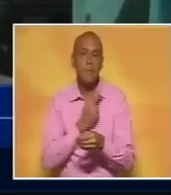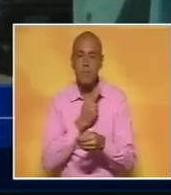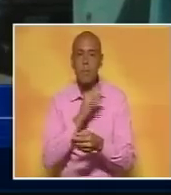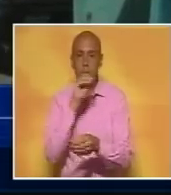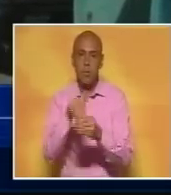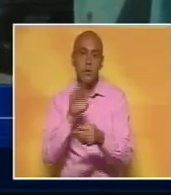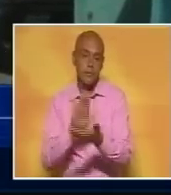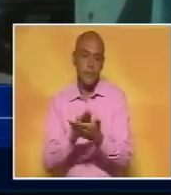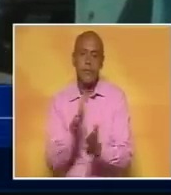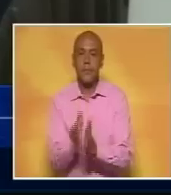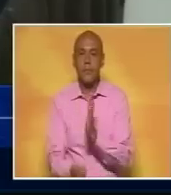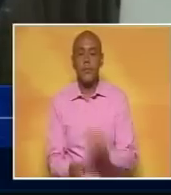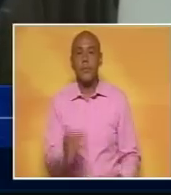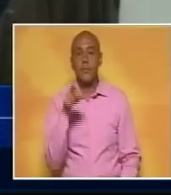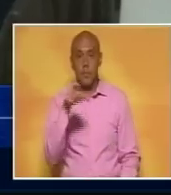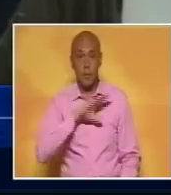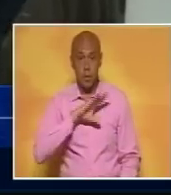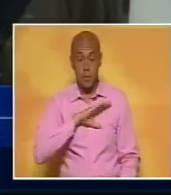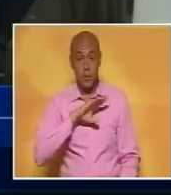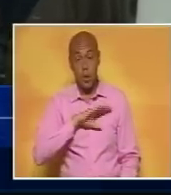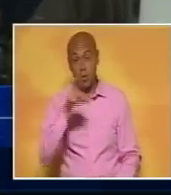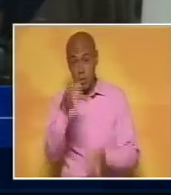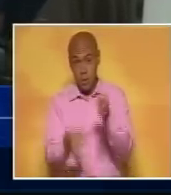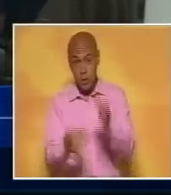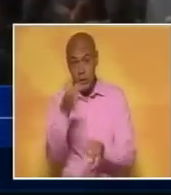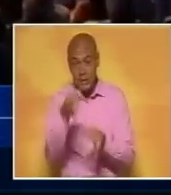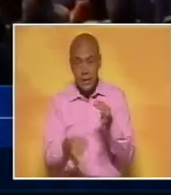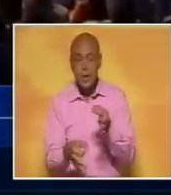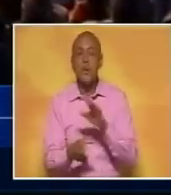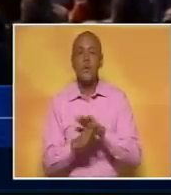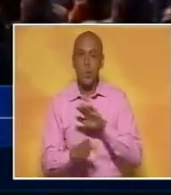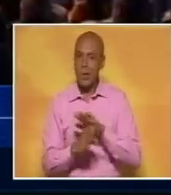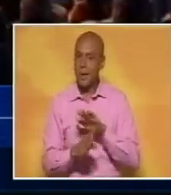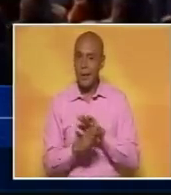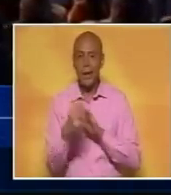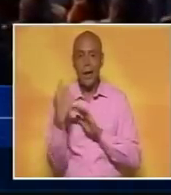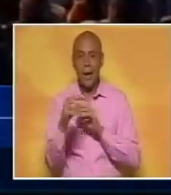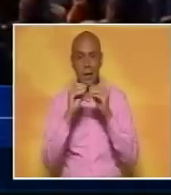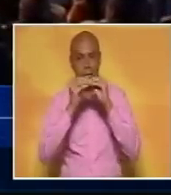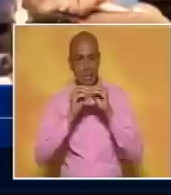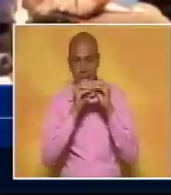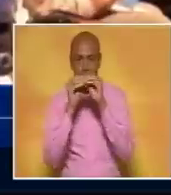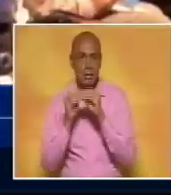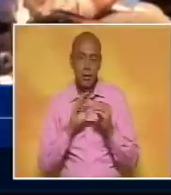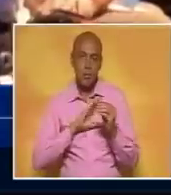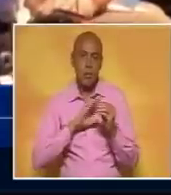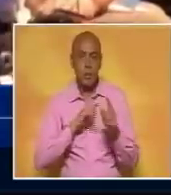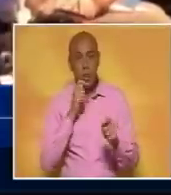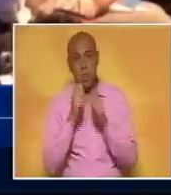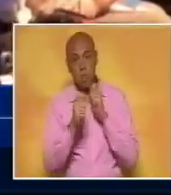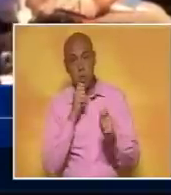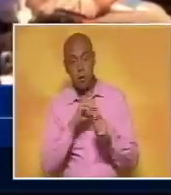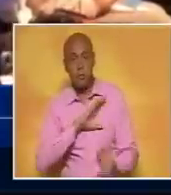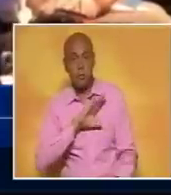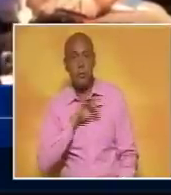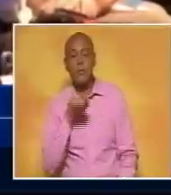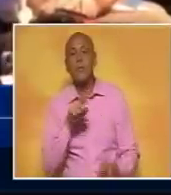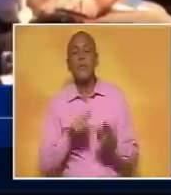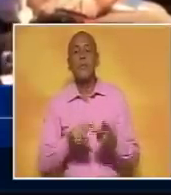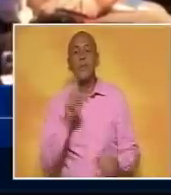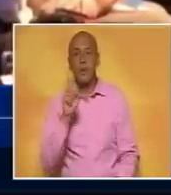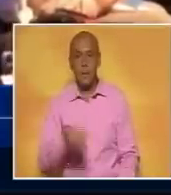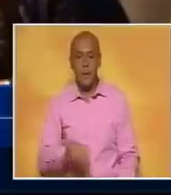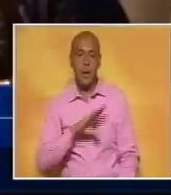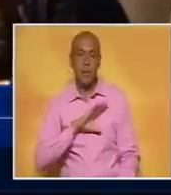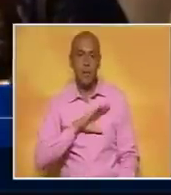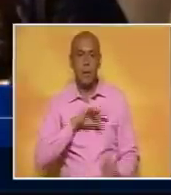de Prensa indica que en materia legal y judicial continúan las restricciones en el ejercicio de la profesión periodística, el uso de normas